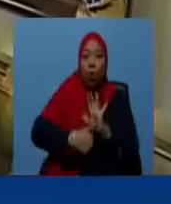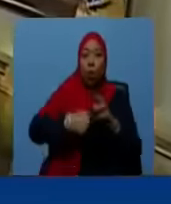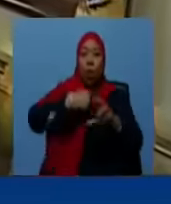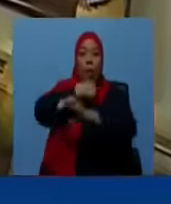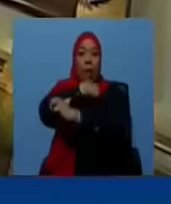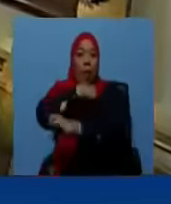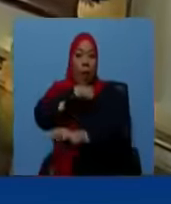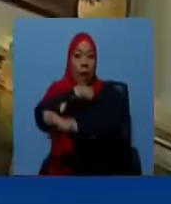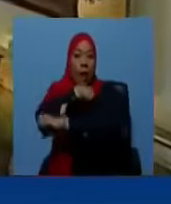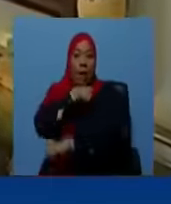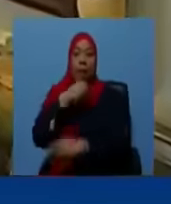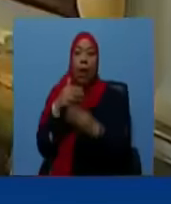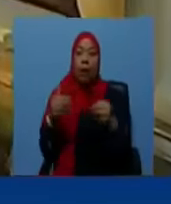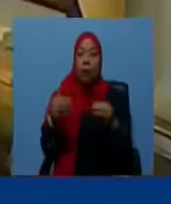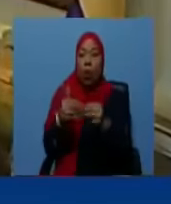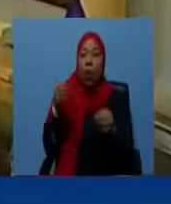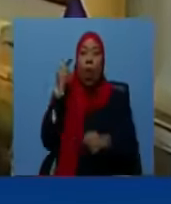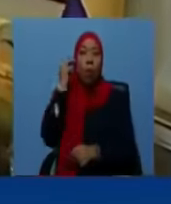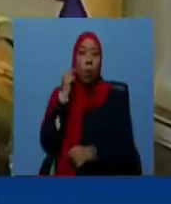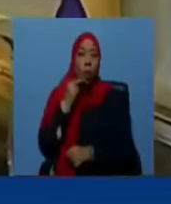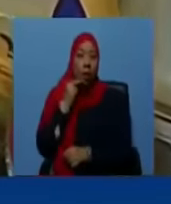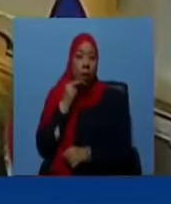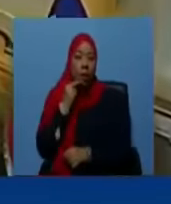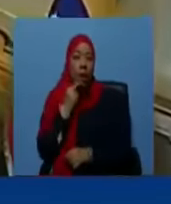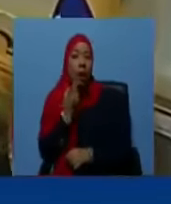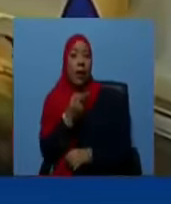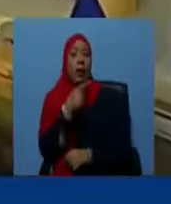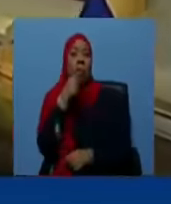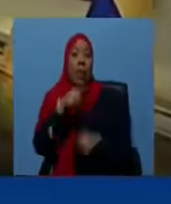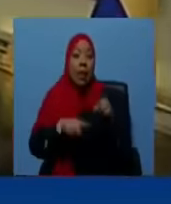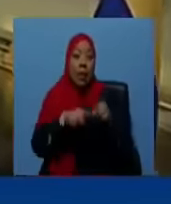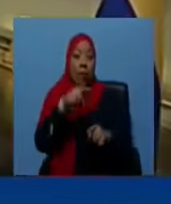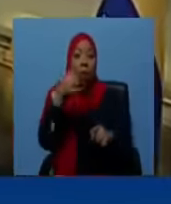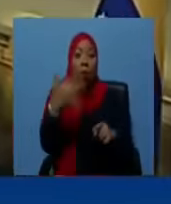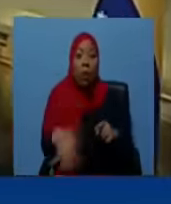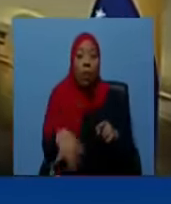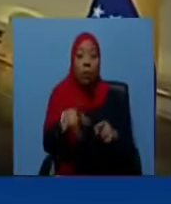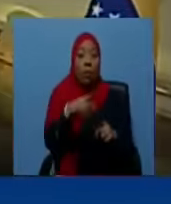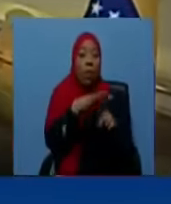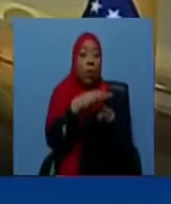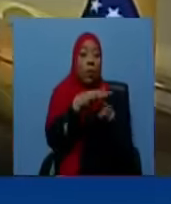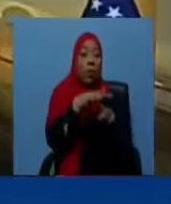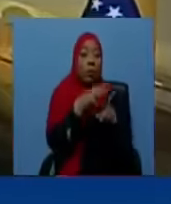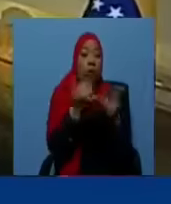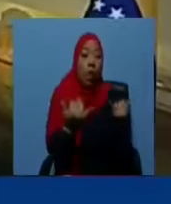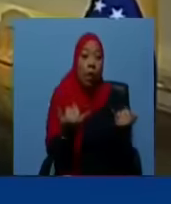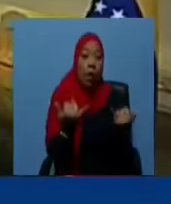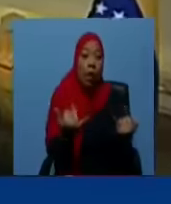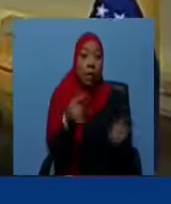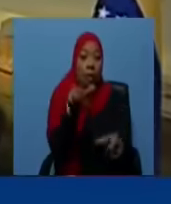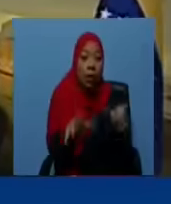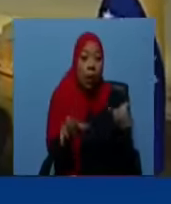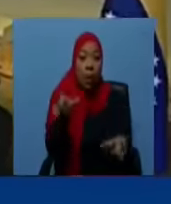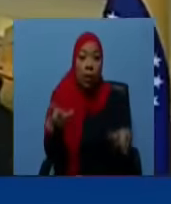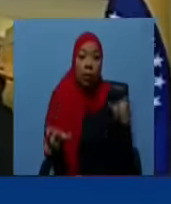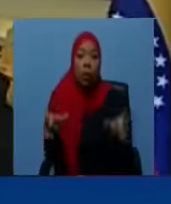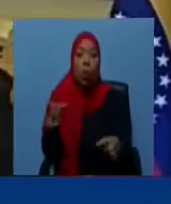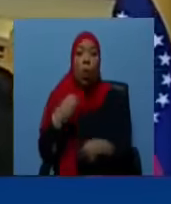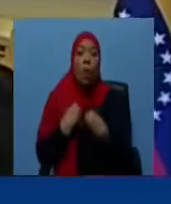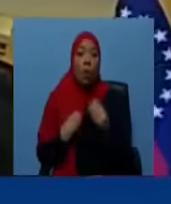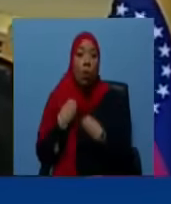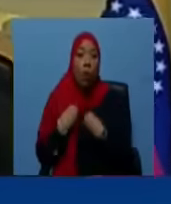que la inflación existiera como una realidad económica, pues, como un mal. Casi que nadie